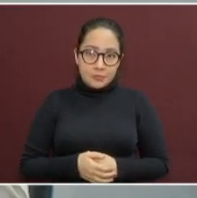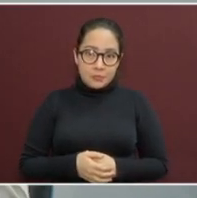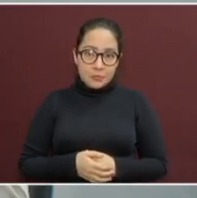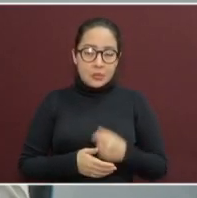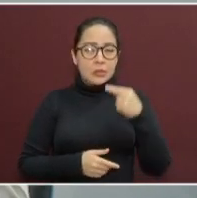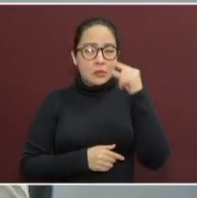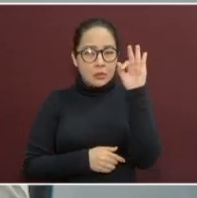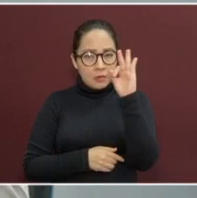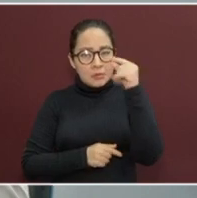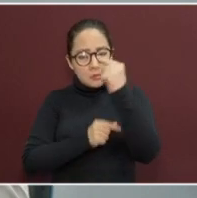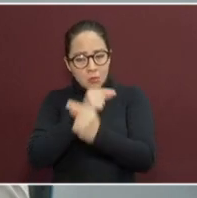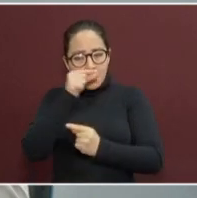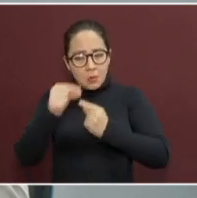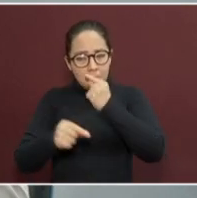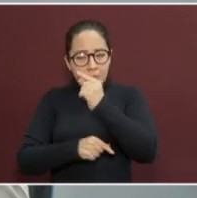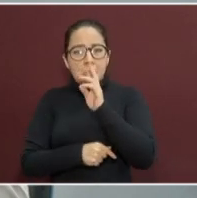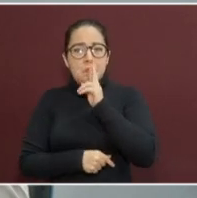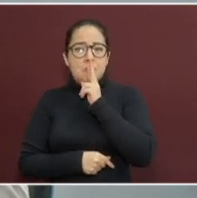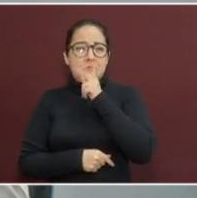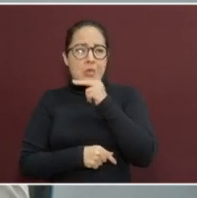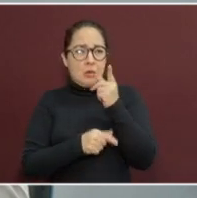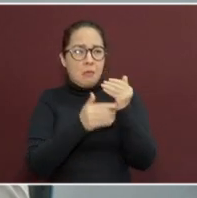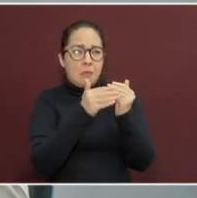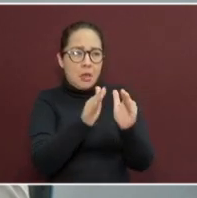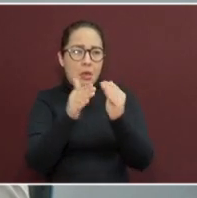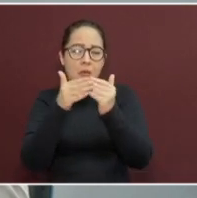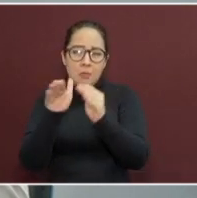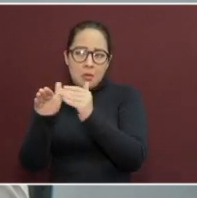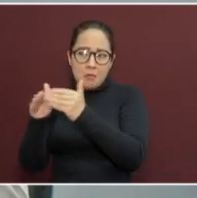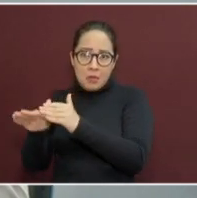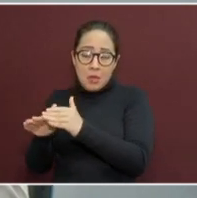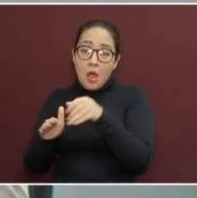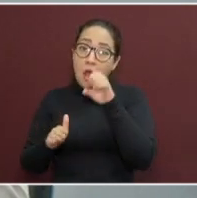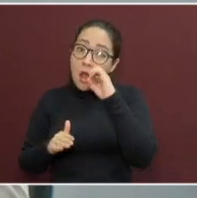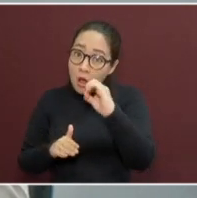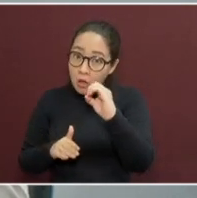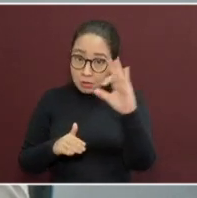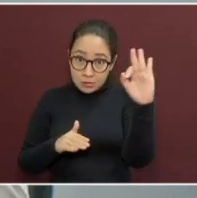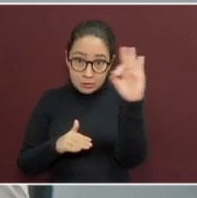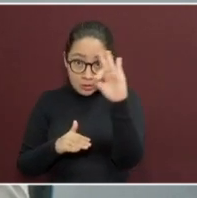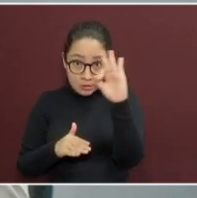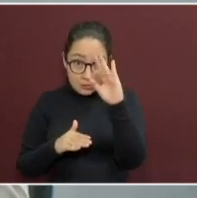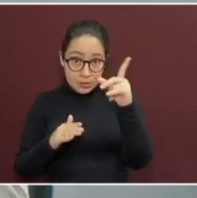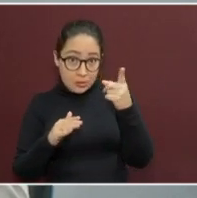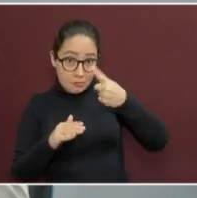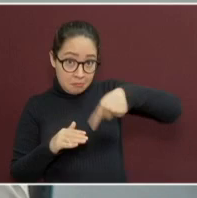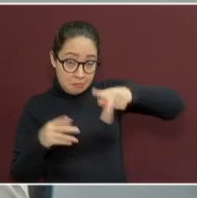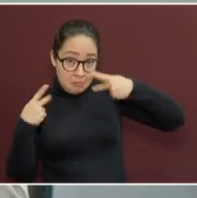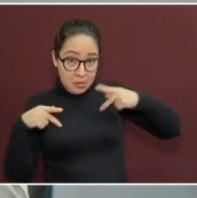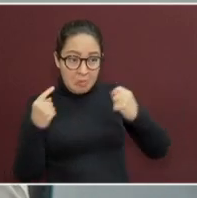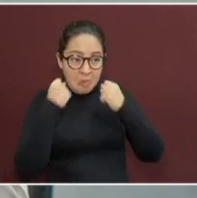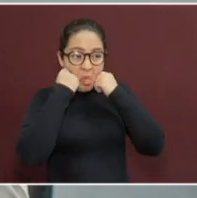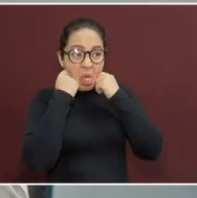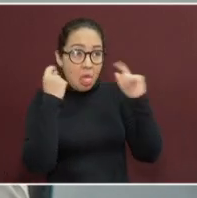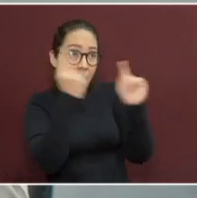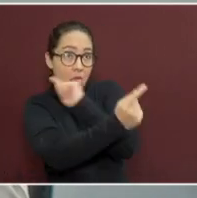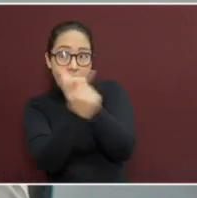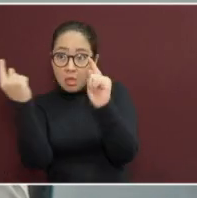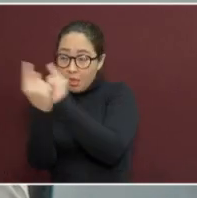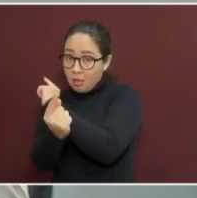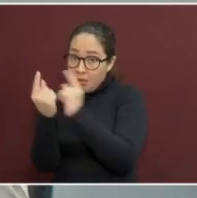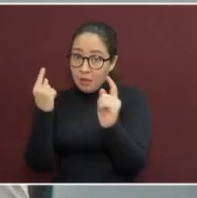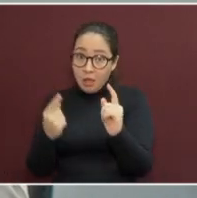para ir bien e ir permitiendo mayor actividad en varios sectores pero también si esto se hace de forma descontrolada puede que